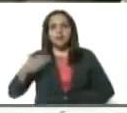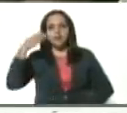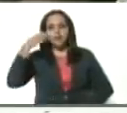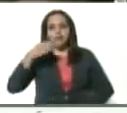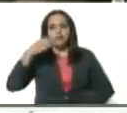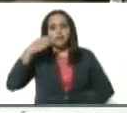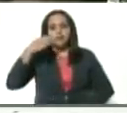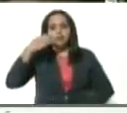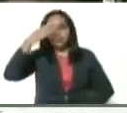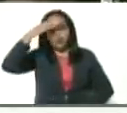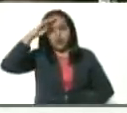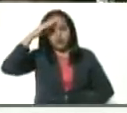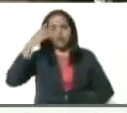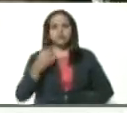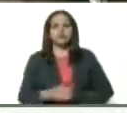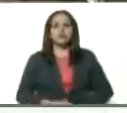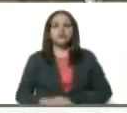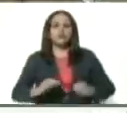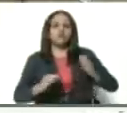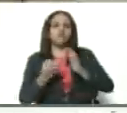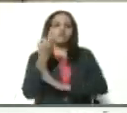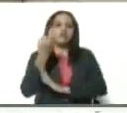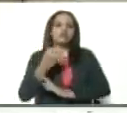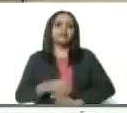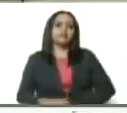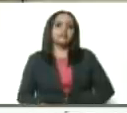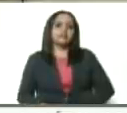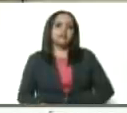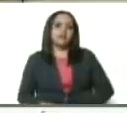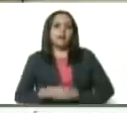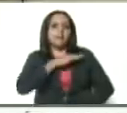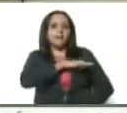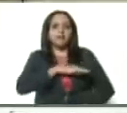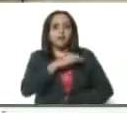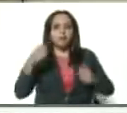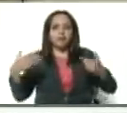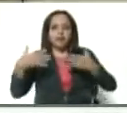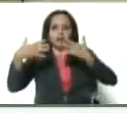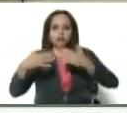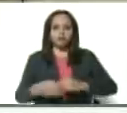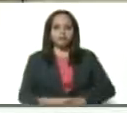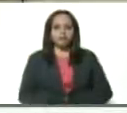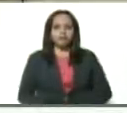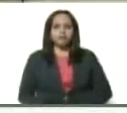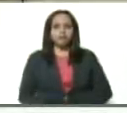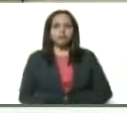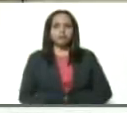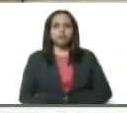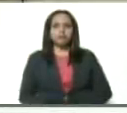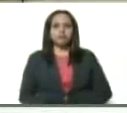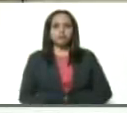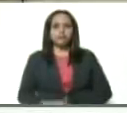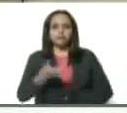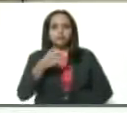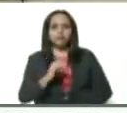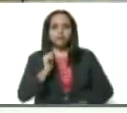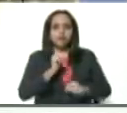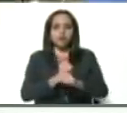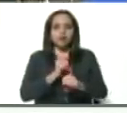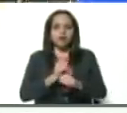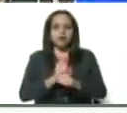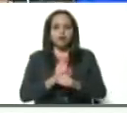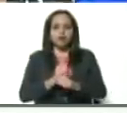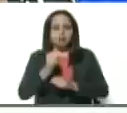Ruz fundaron la misión Milagro, lanzaron la misión Milagro, que ha operado y le ha regresado